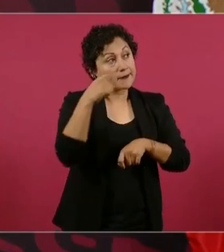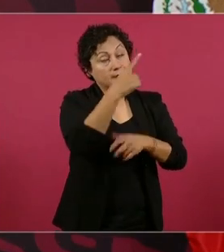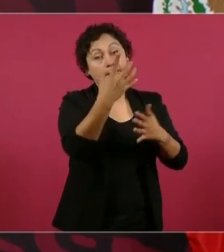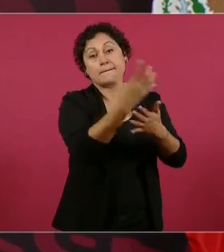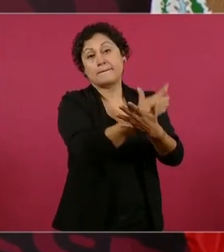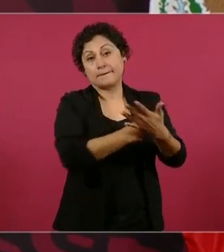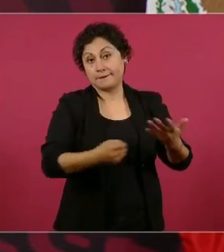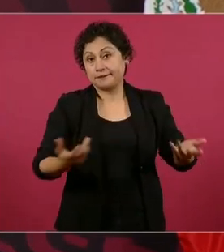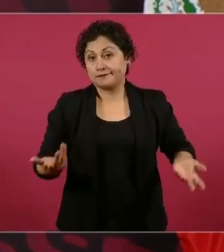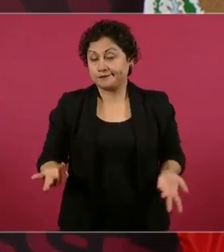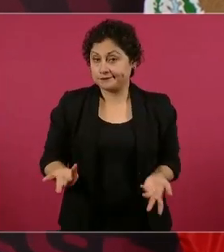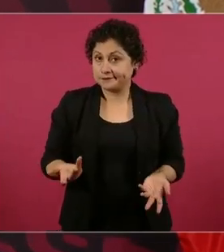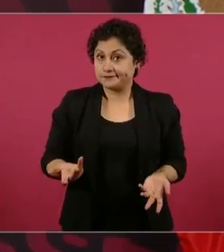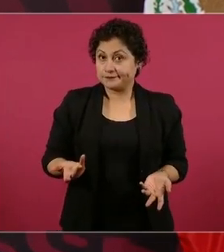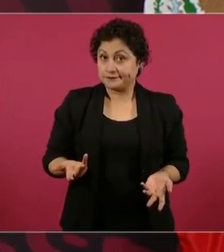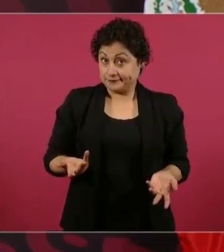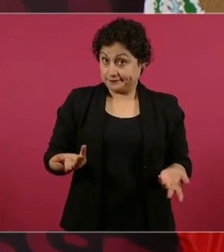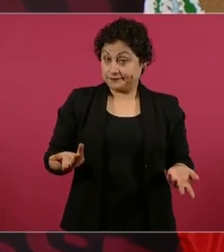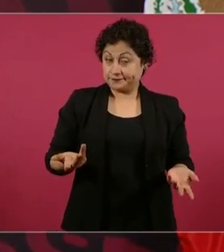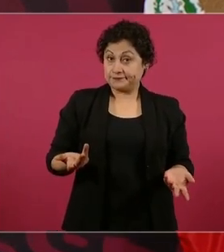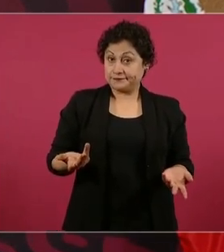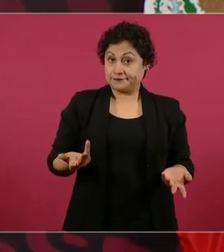Nada más eso,